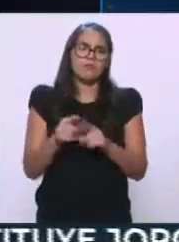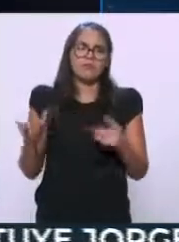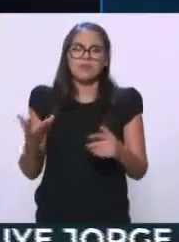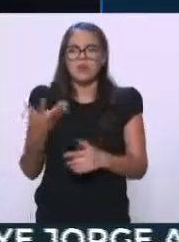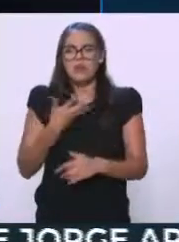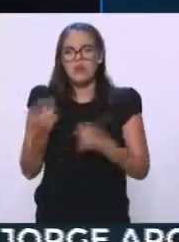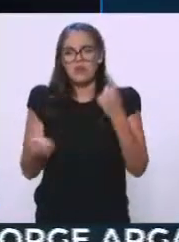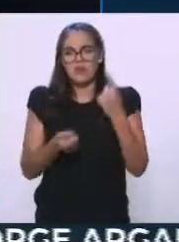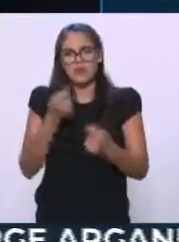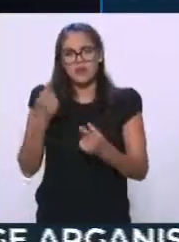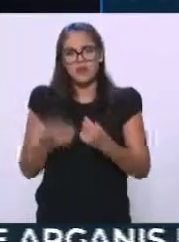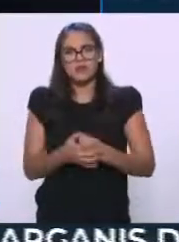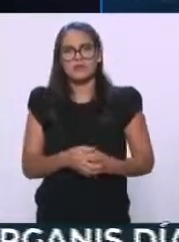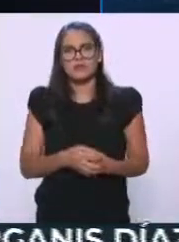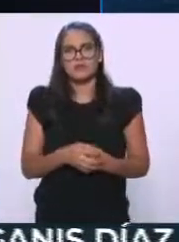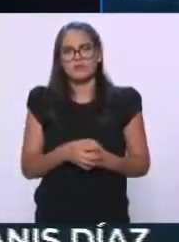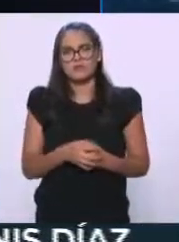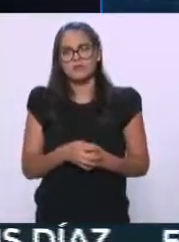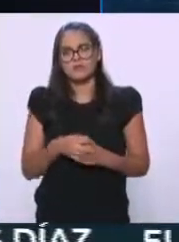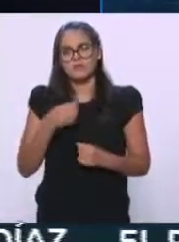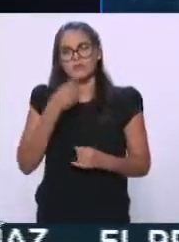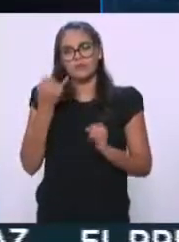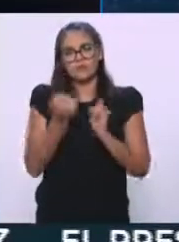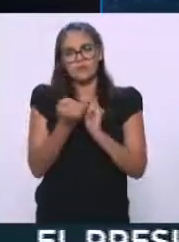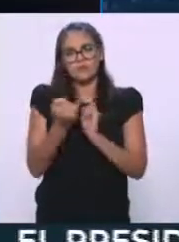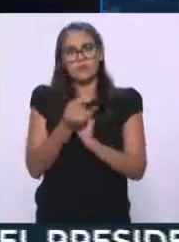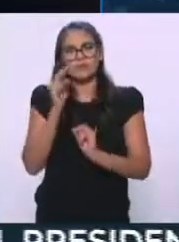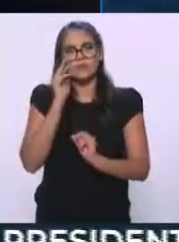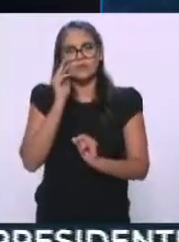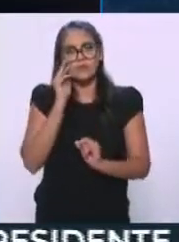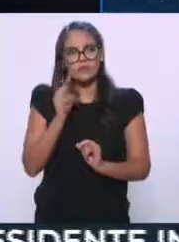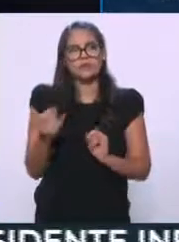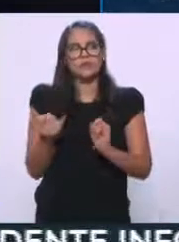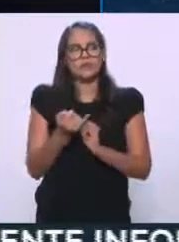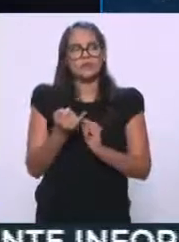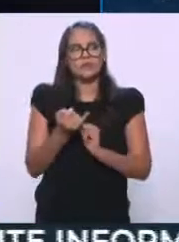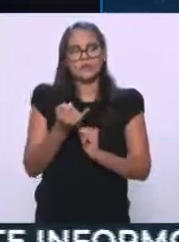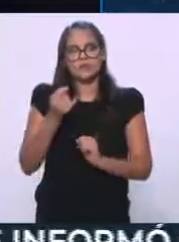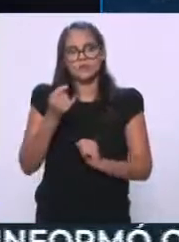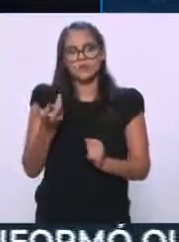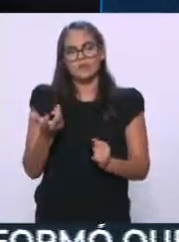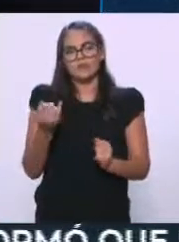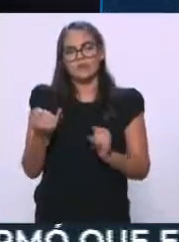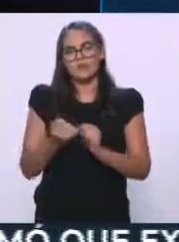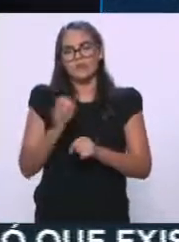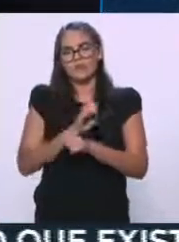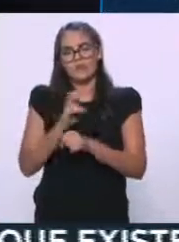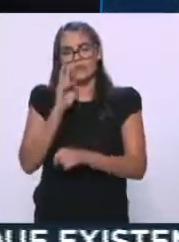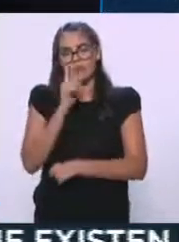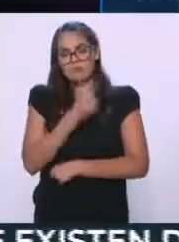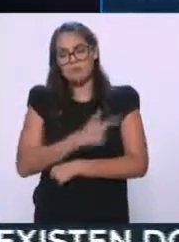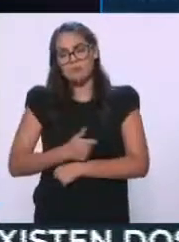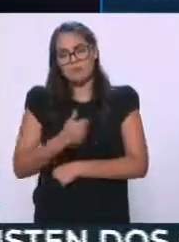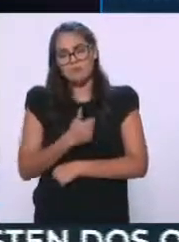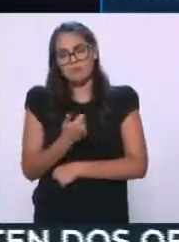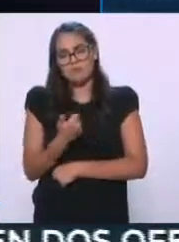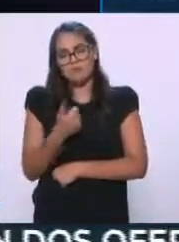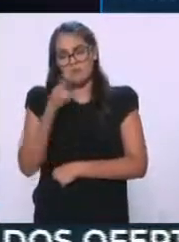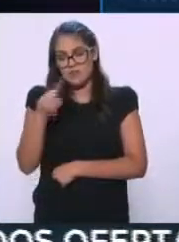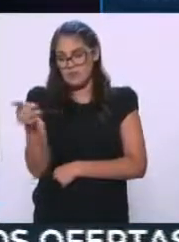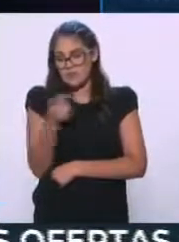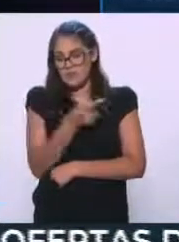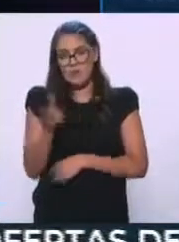se despliegan. Alberto, ¿otro mecanismo que tú consideres por ahí? No, lamentablemente no. Creo que la